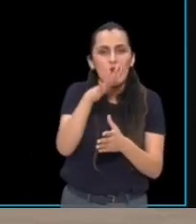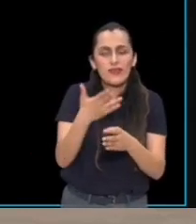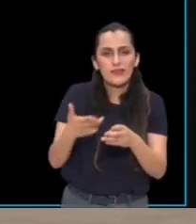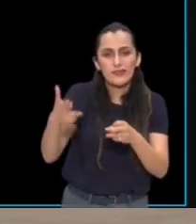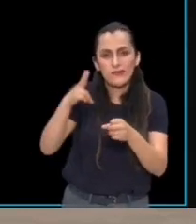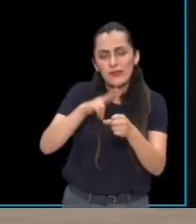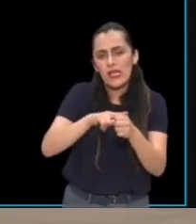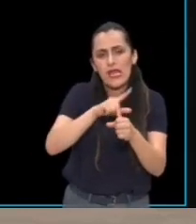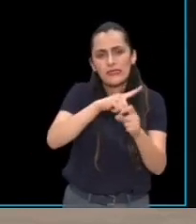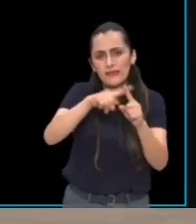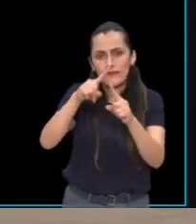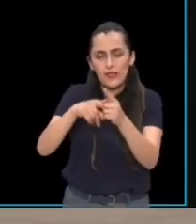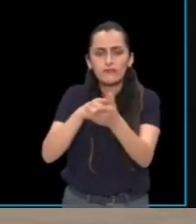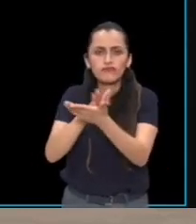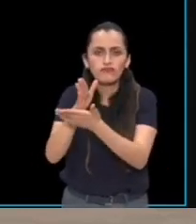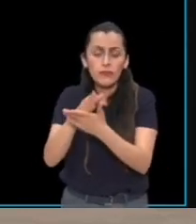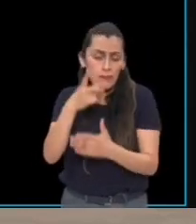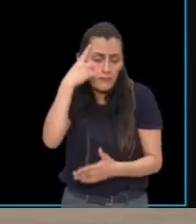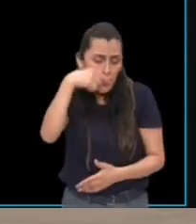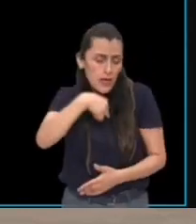de un paciente, yo creo que puede ser